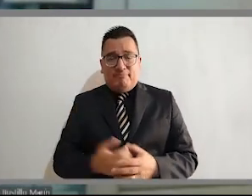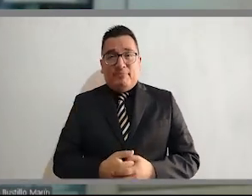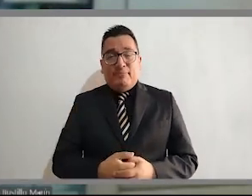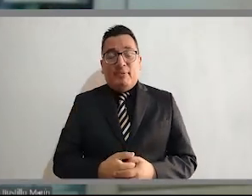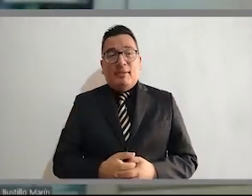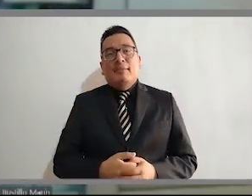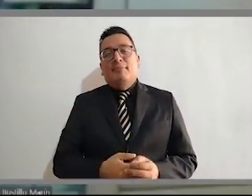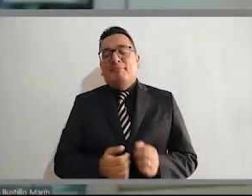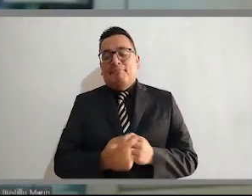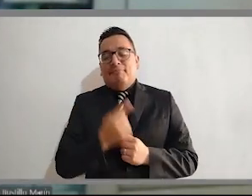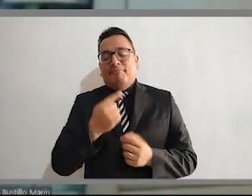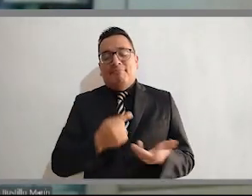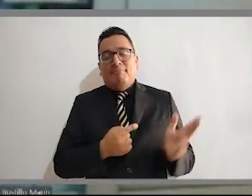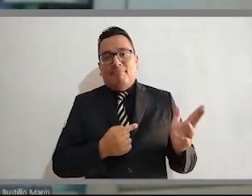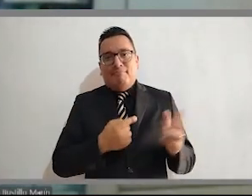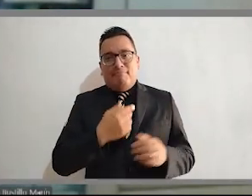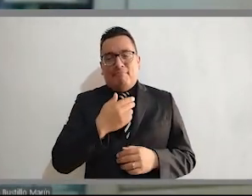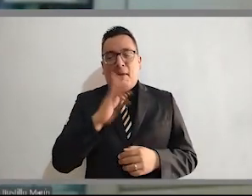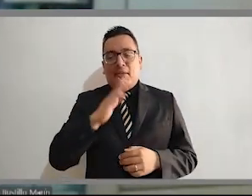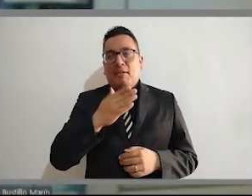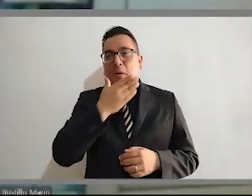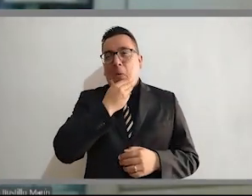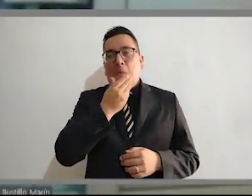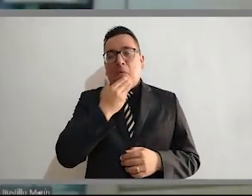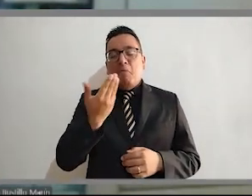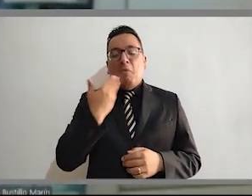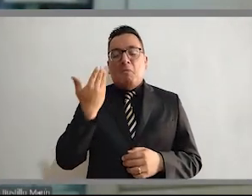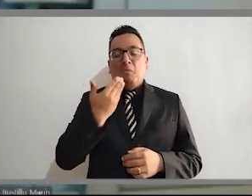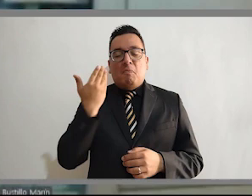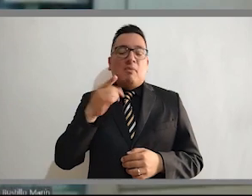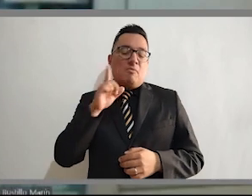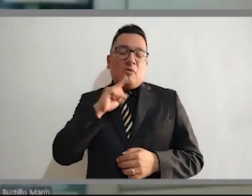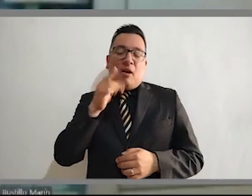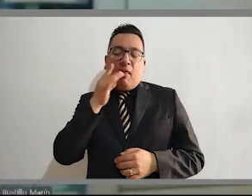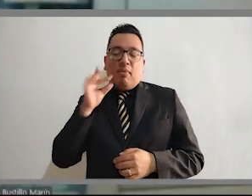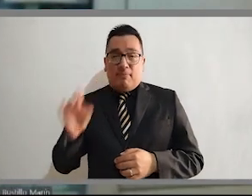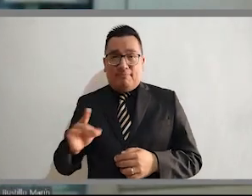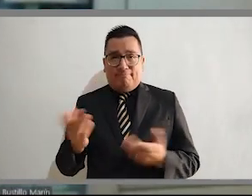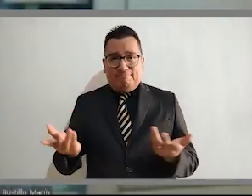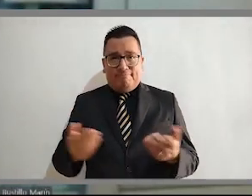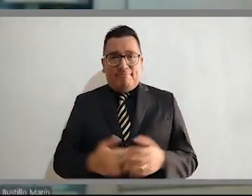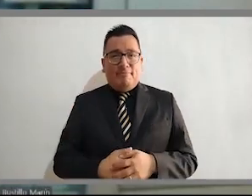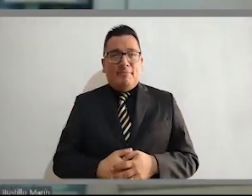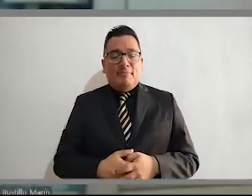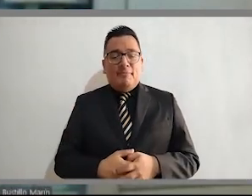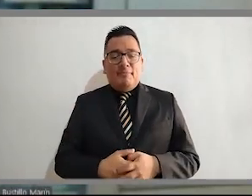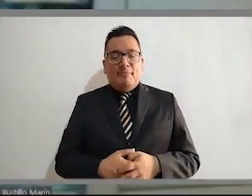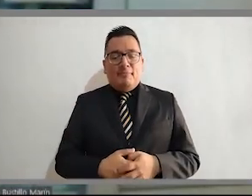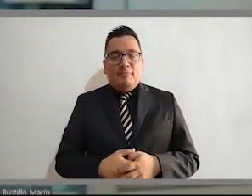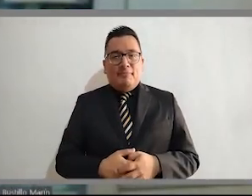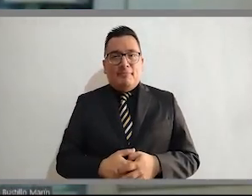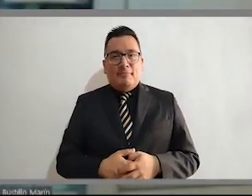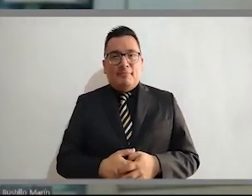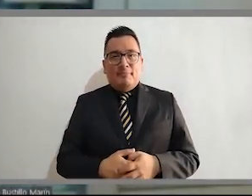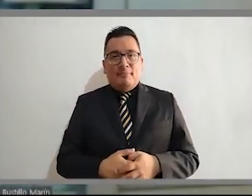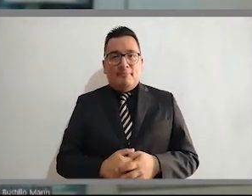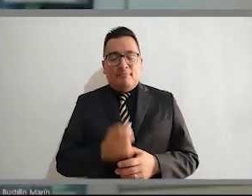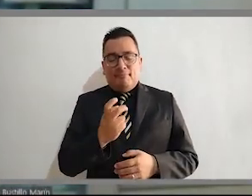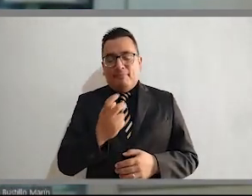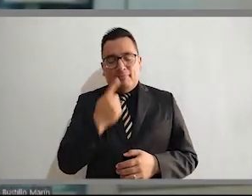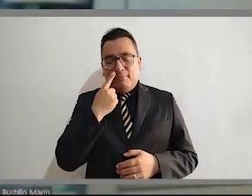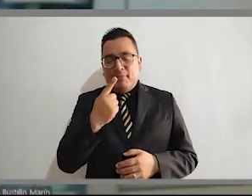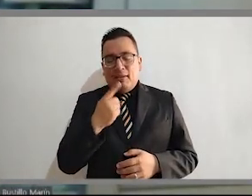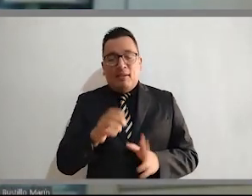elementos patriarcales que vulneran, ¿no?, los derechos políticos de las mujeres. Y esto tiene que ver, por